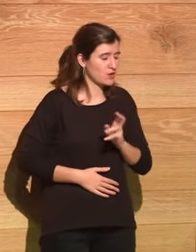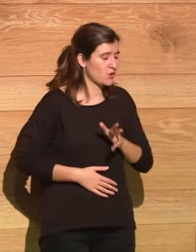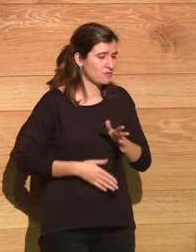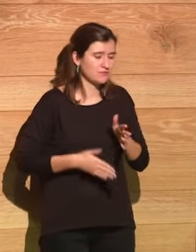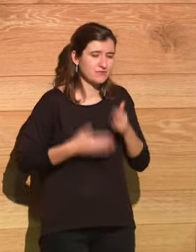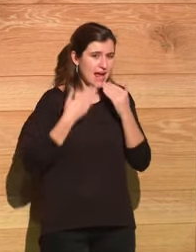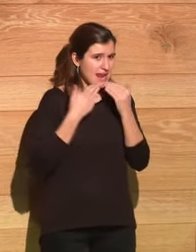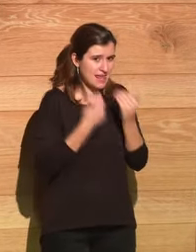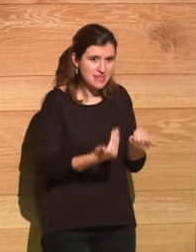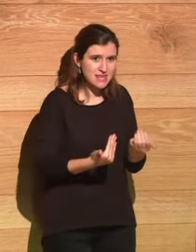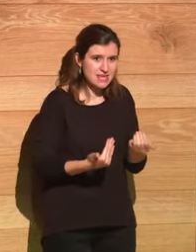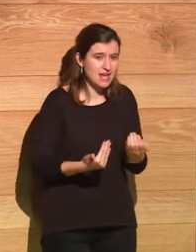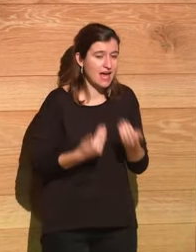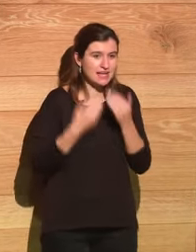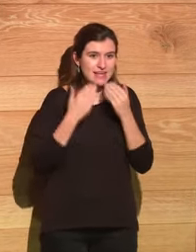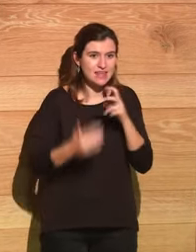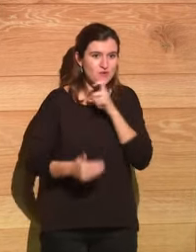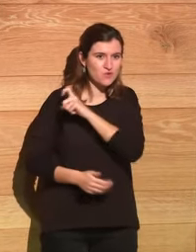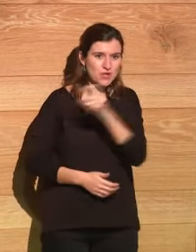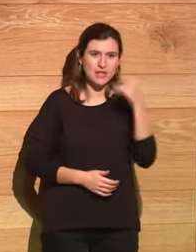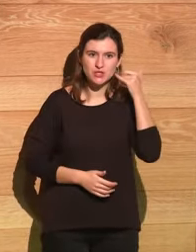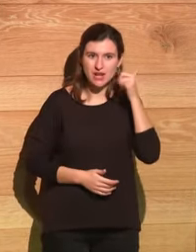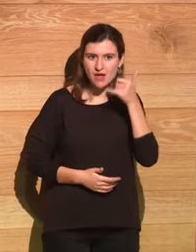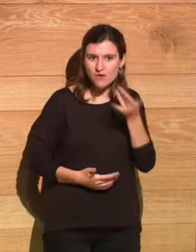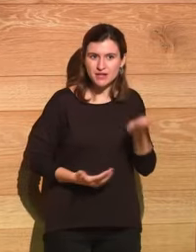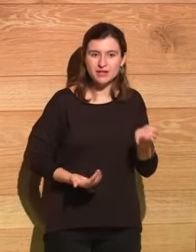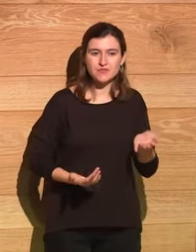y, de hecho, gracias a la Fundación Telefónica, que